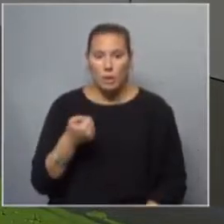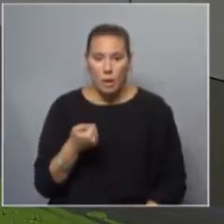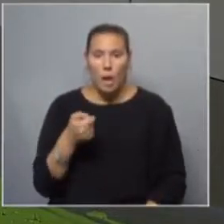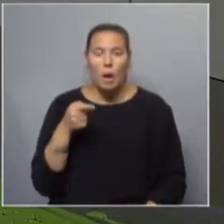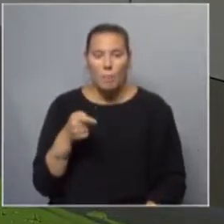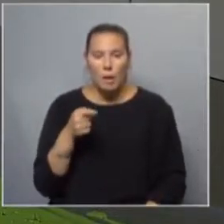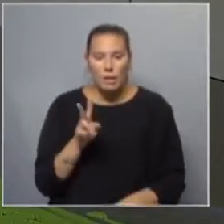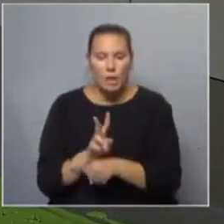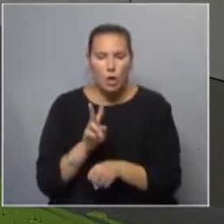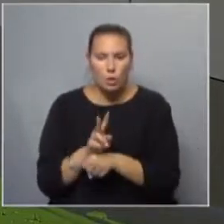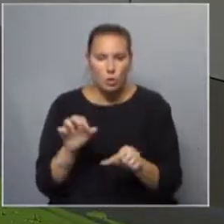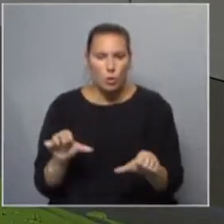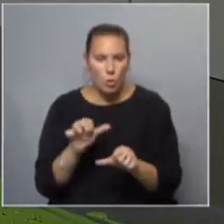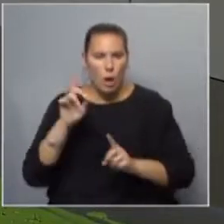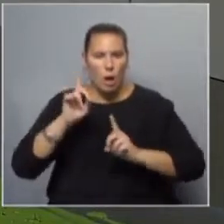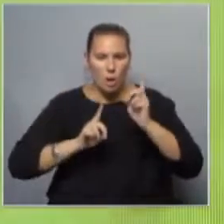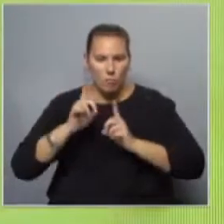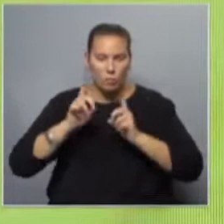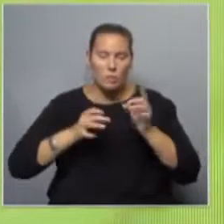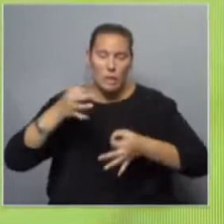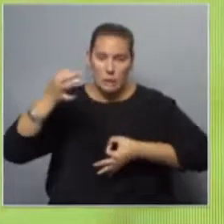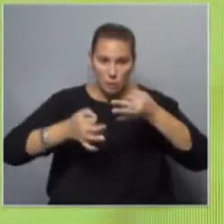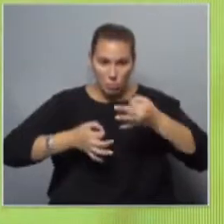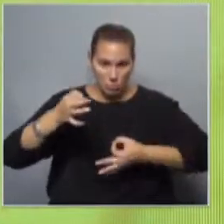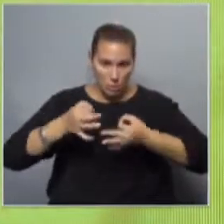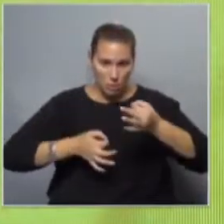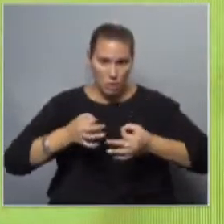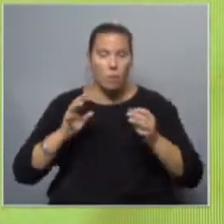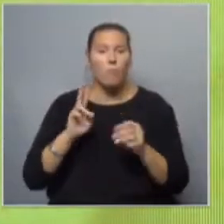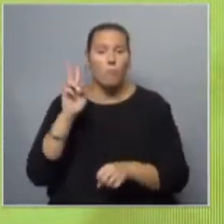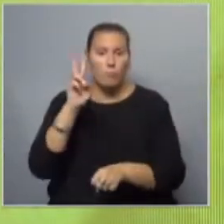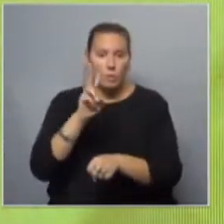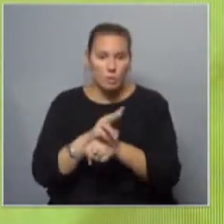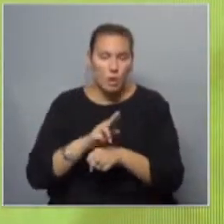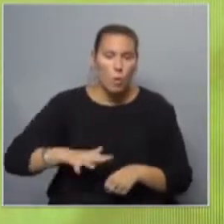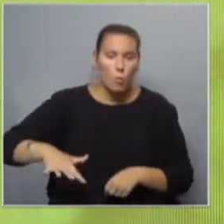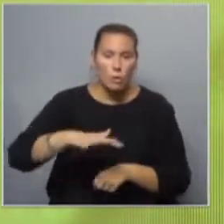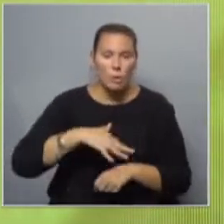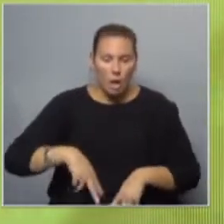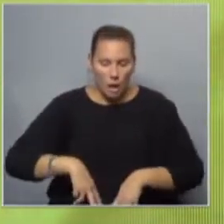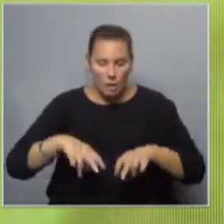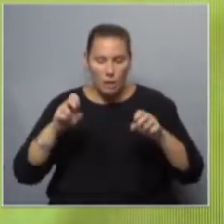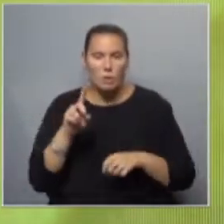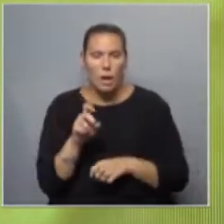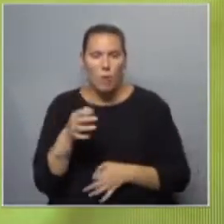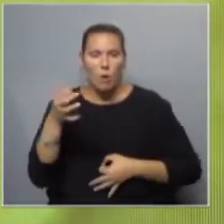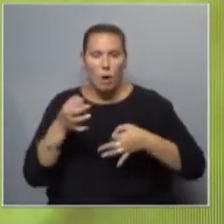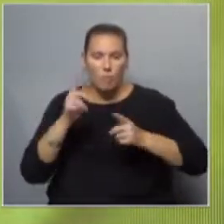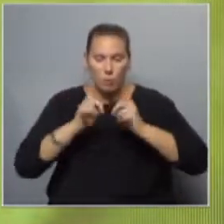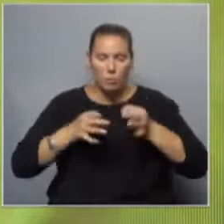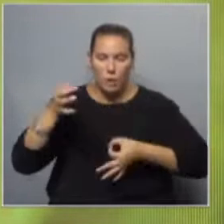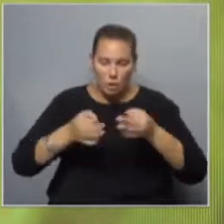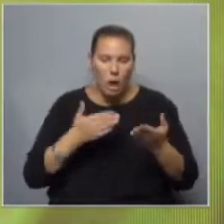este monitoreo lo realice la Facultad de Química. Estuvimos visitando la unidad de análisis de agua de la Facultad de Química, hablando con